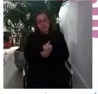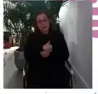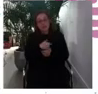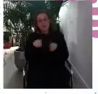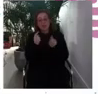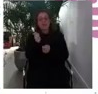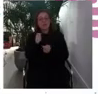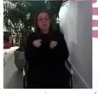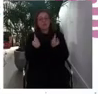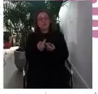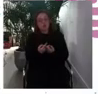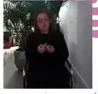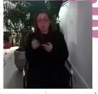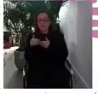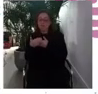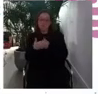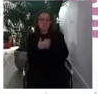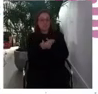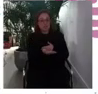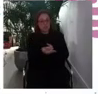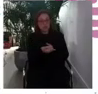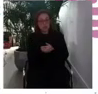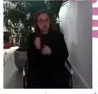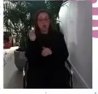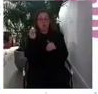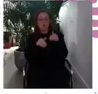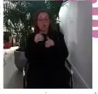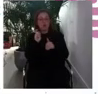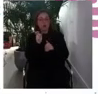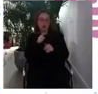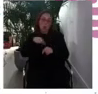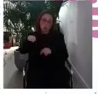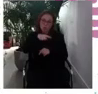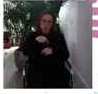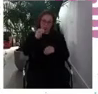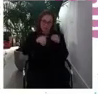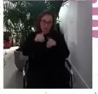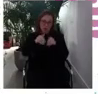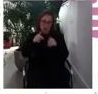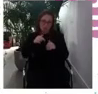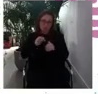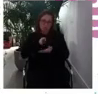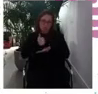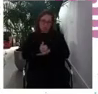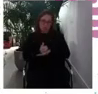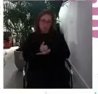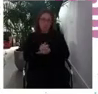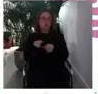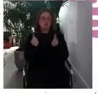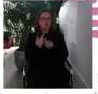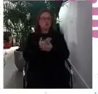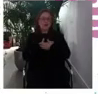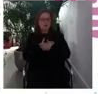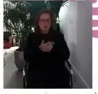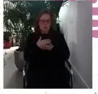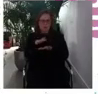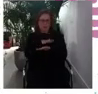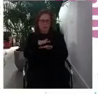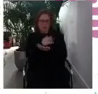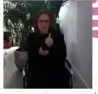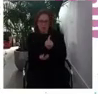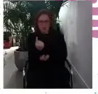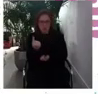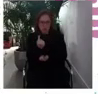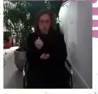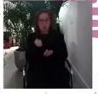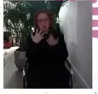somos? Somos vecinos votados por ustedes. Vecinos y vecinas que amamos nuestros barrios y nos